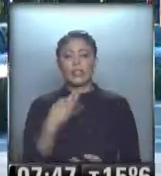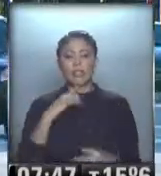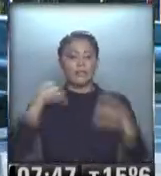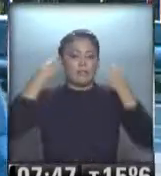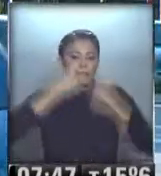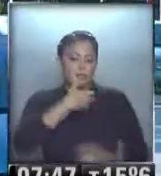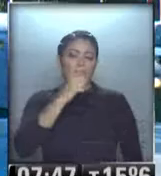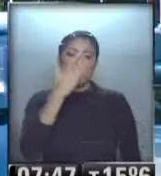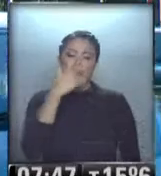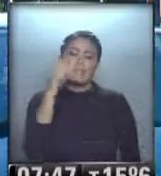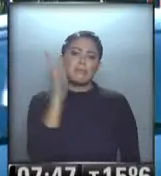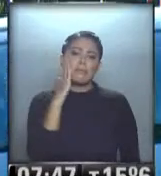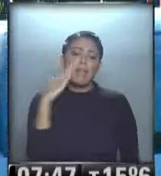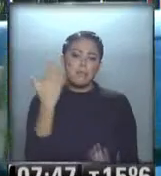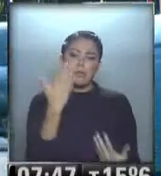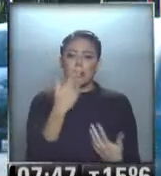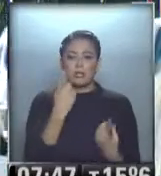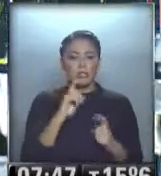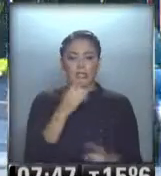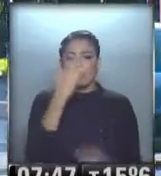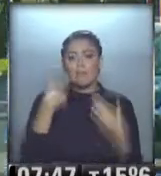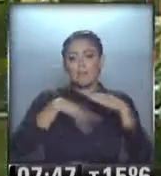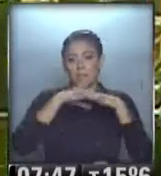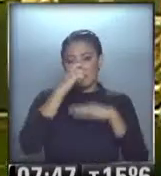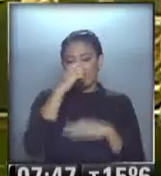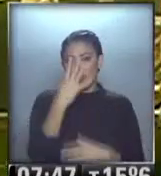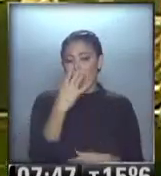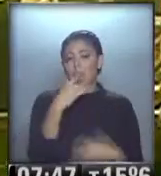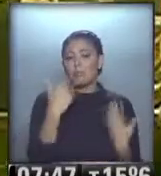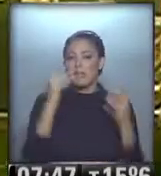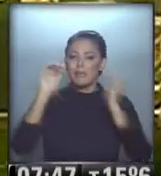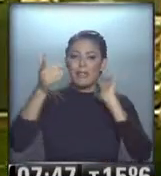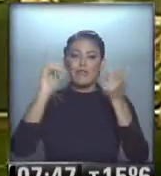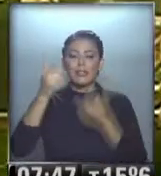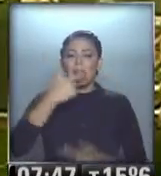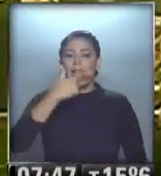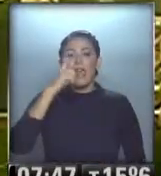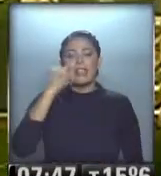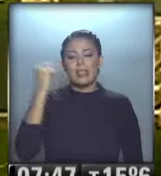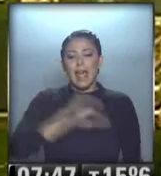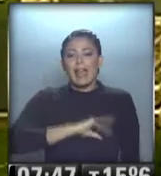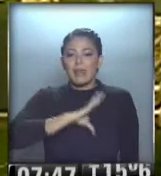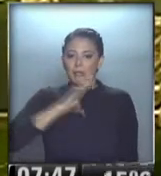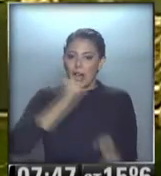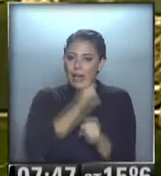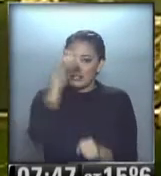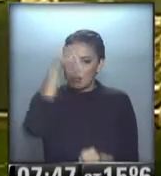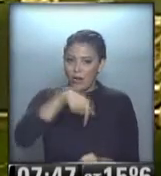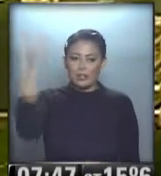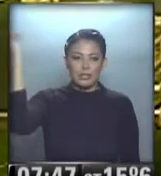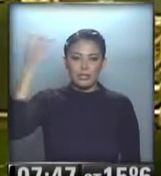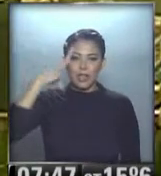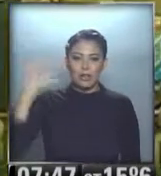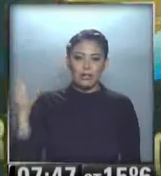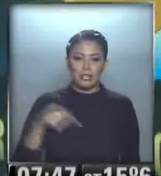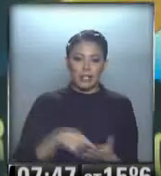abrigo, capaz que a la tarde lo guardamos con una máxima de 24. Podemos disfrutar de un día de los enamorados por ahora con muchísimo sol en la ciudad